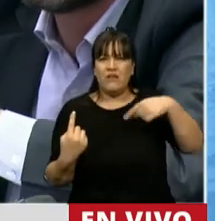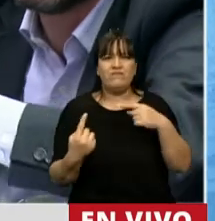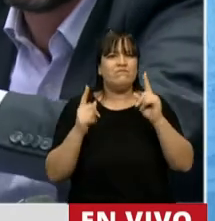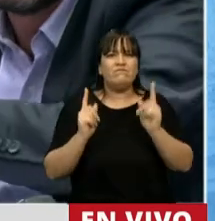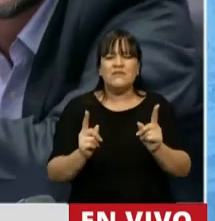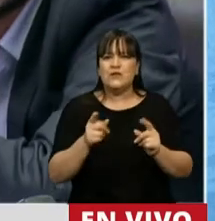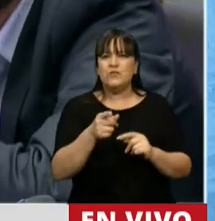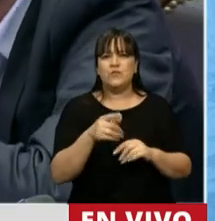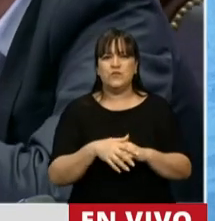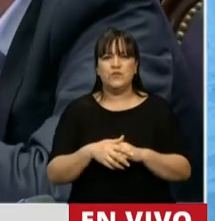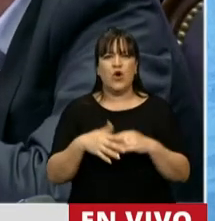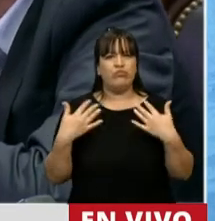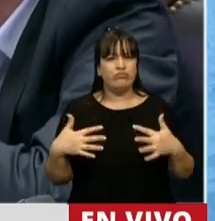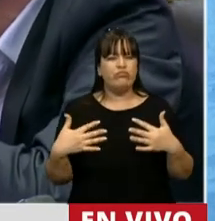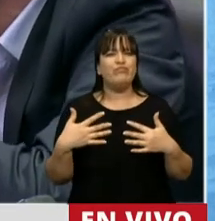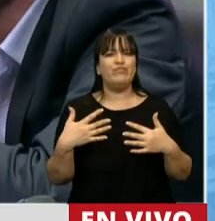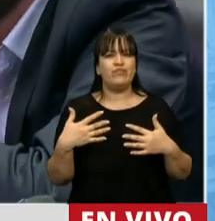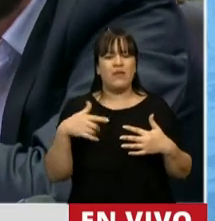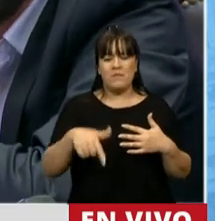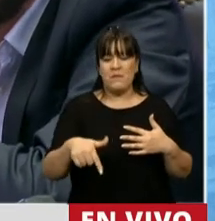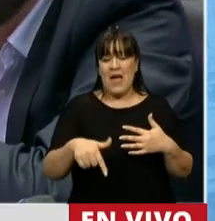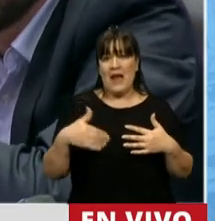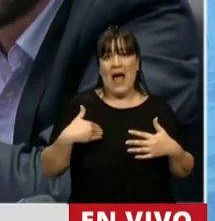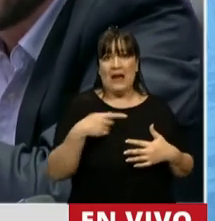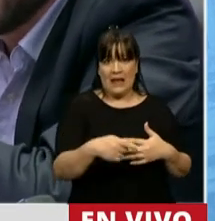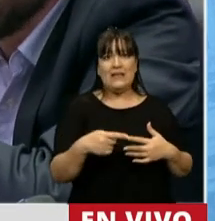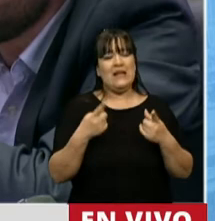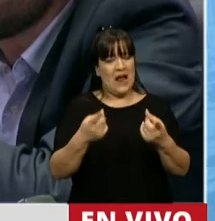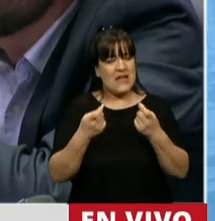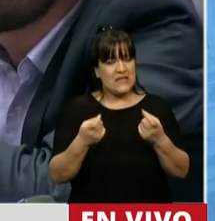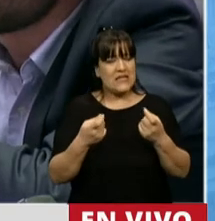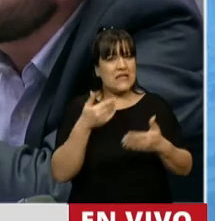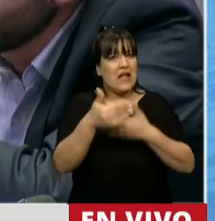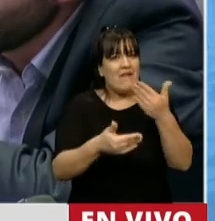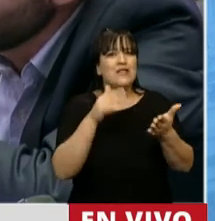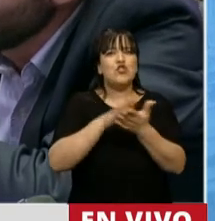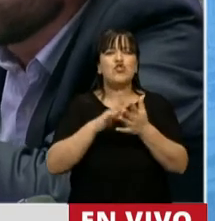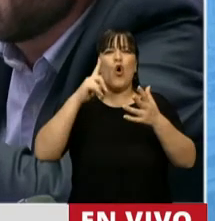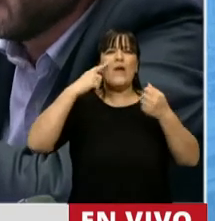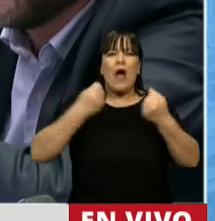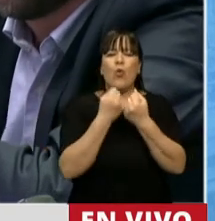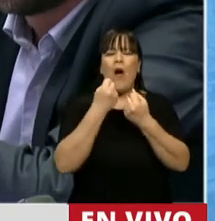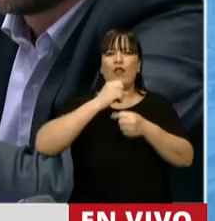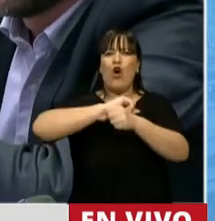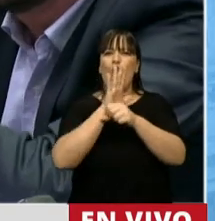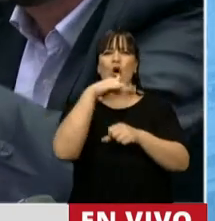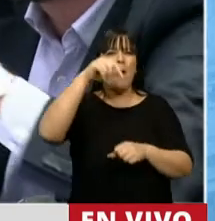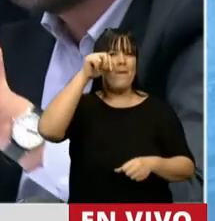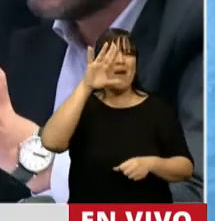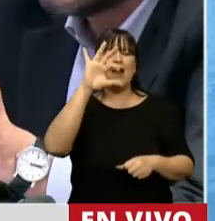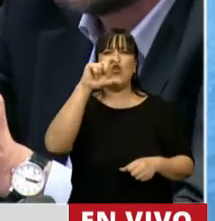el avance que es importante para este país en lo que es el acuerdo Mercosur-Unión Europea